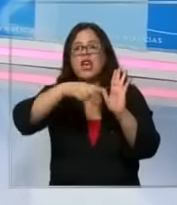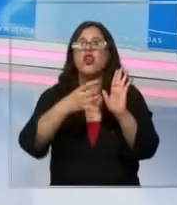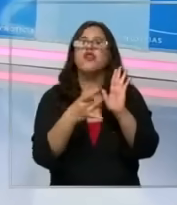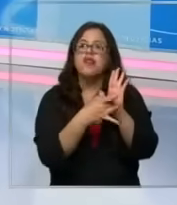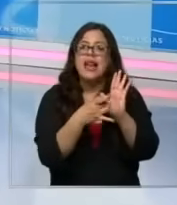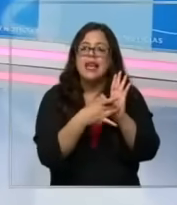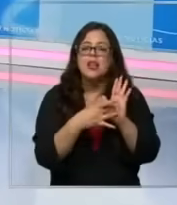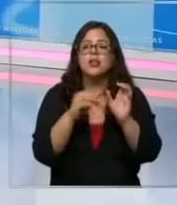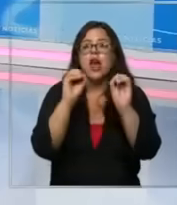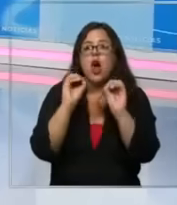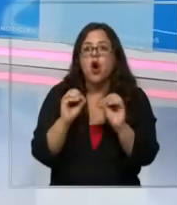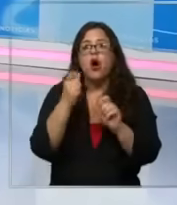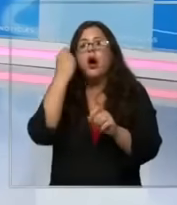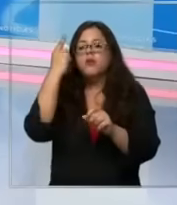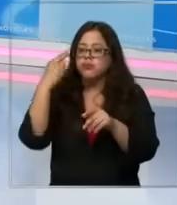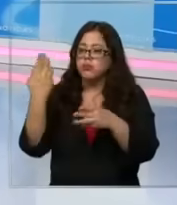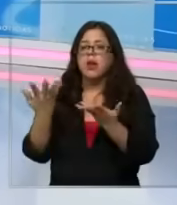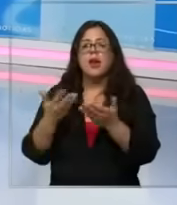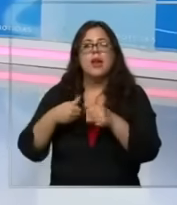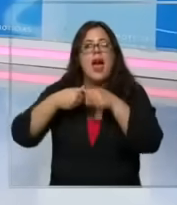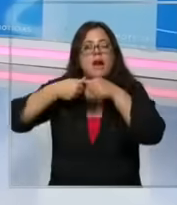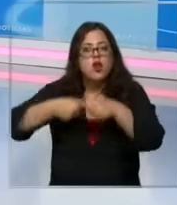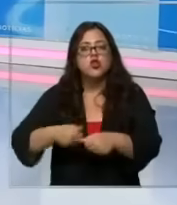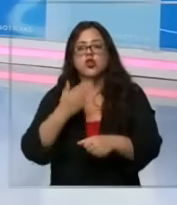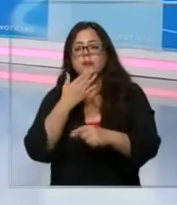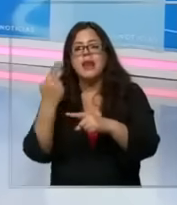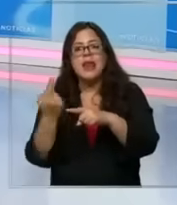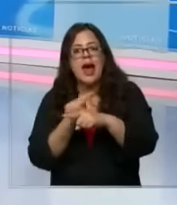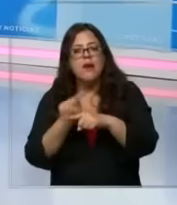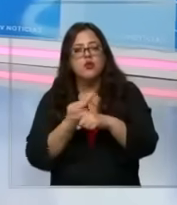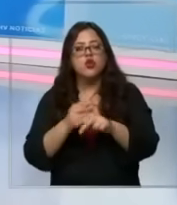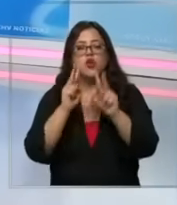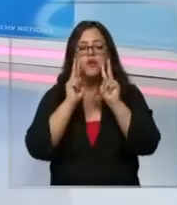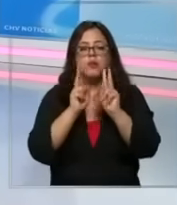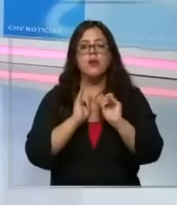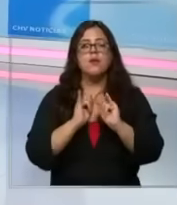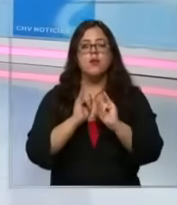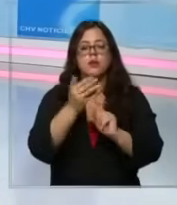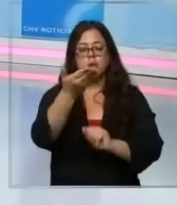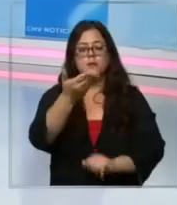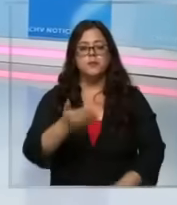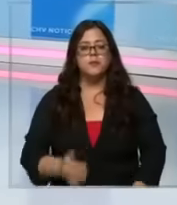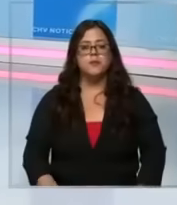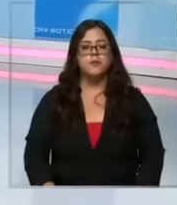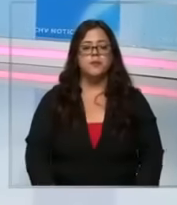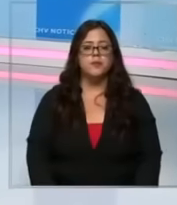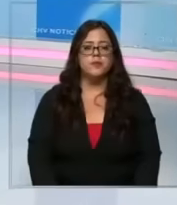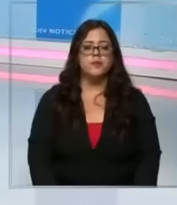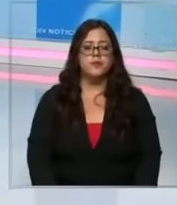que supieran de las violaciones y los abusos de Jeffrey Epstein. Vamos a revisar el detalle en la siguiente nota.